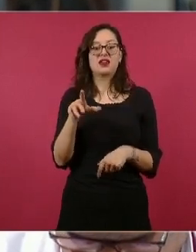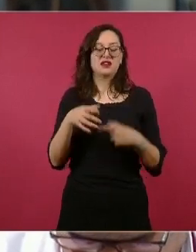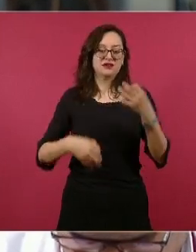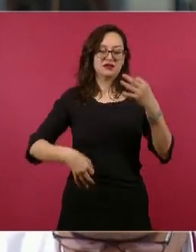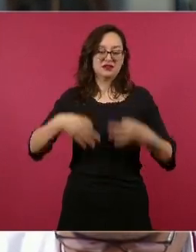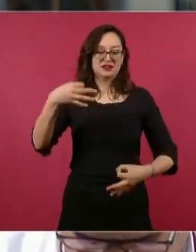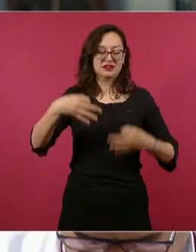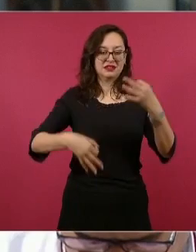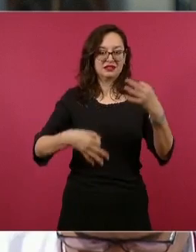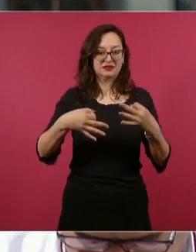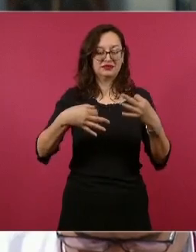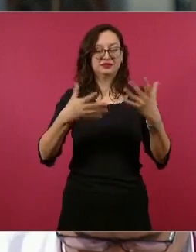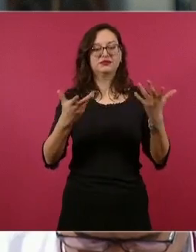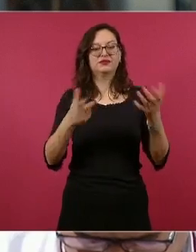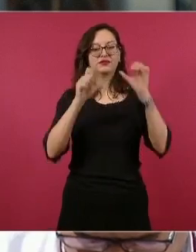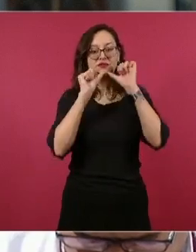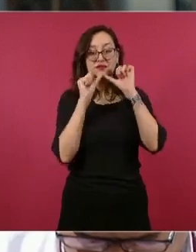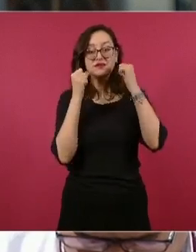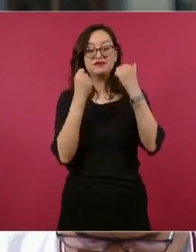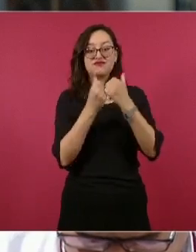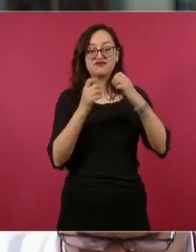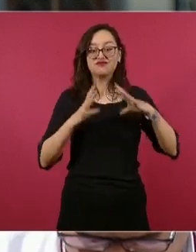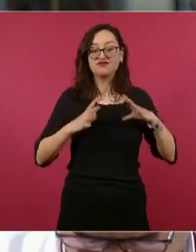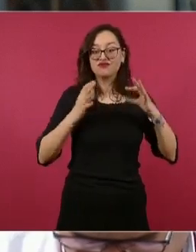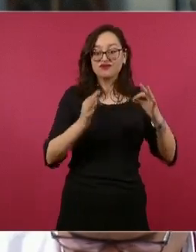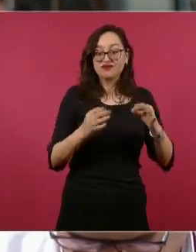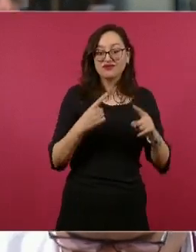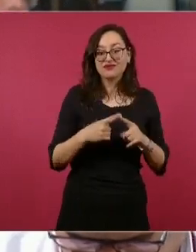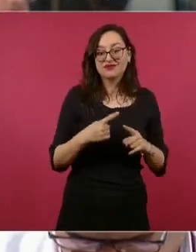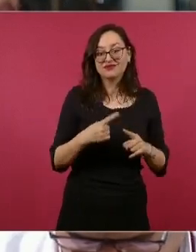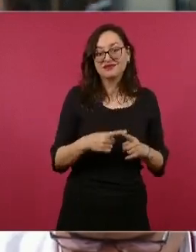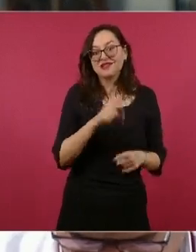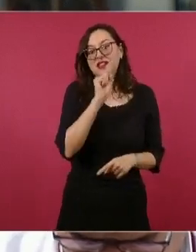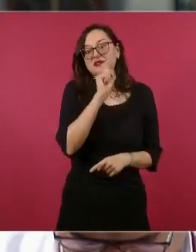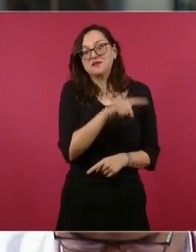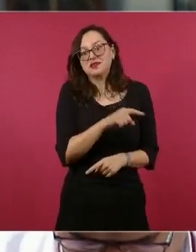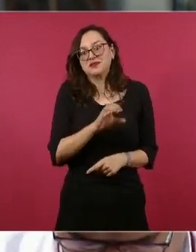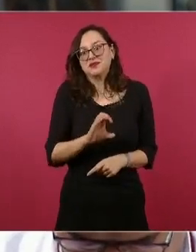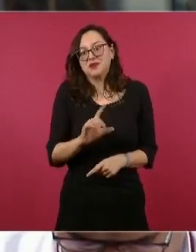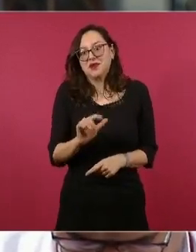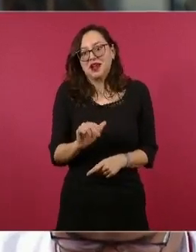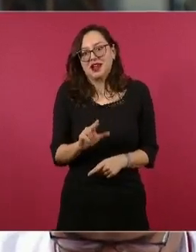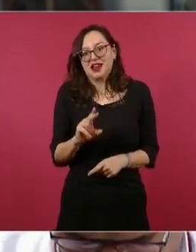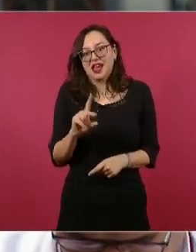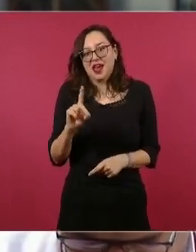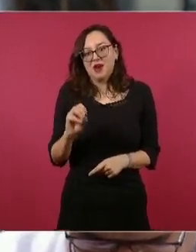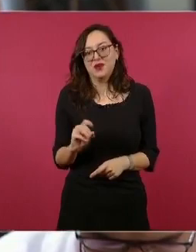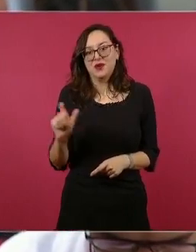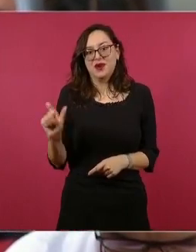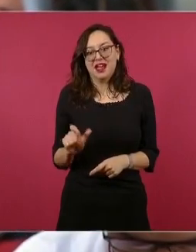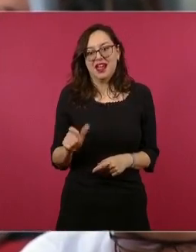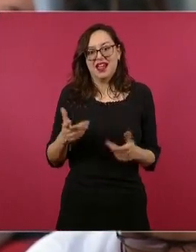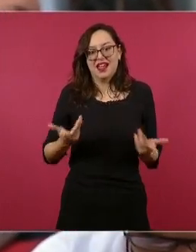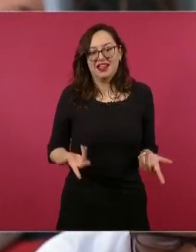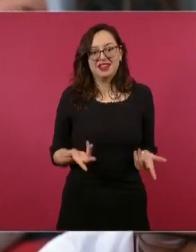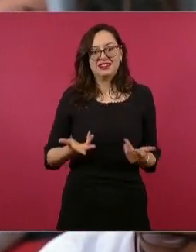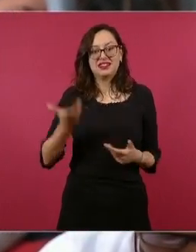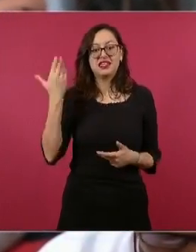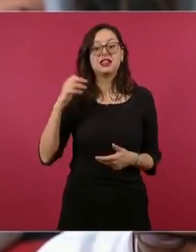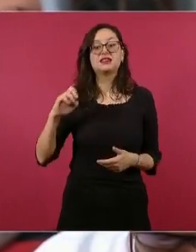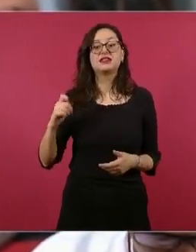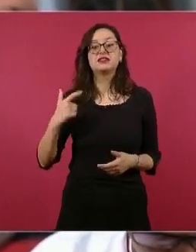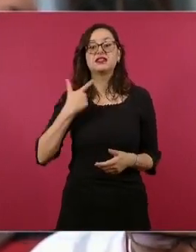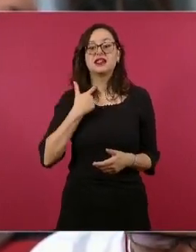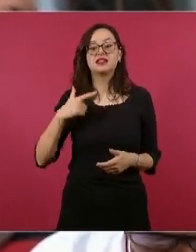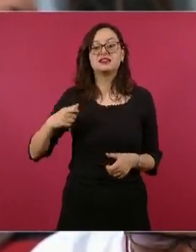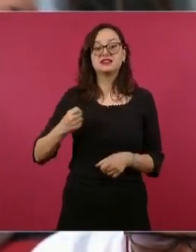esta asociación civil que creó Claudio X González Guajardo con Fernando Gómez Montt ex secretario de Gobernación